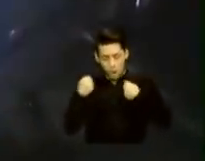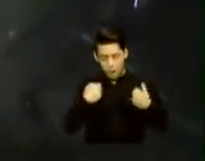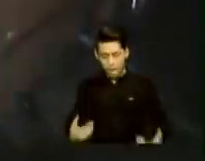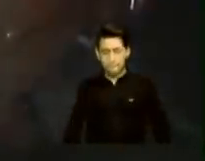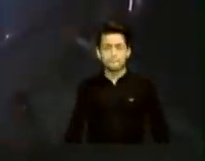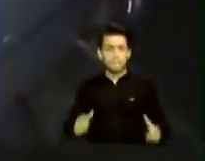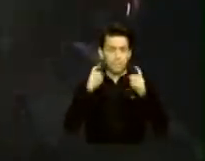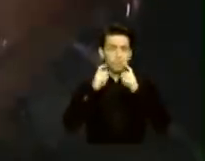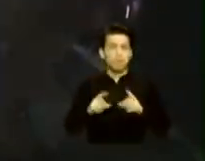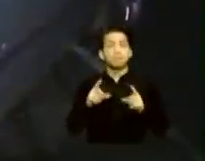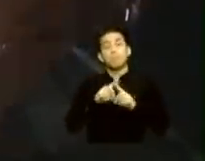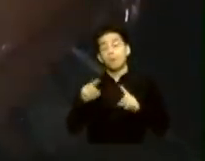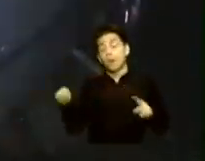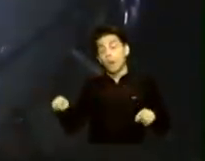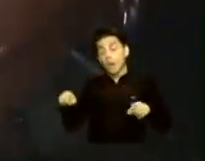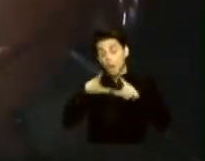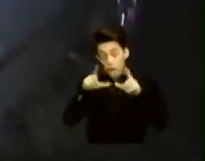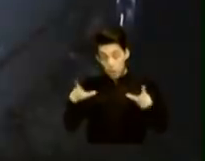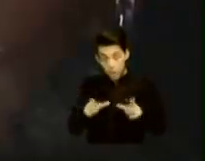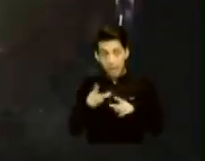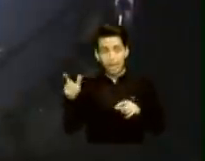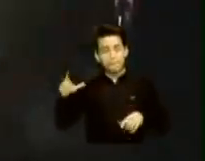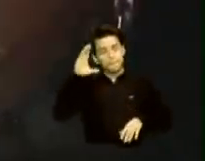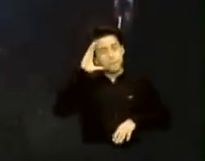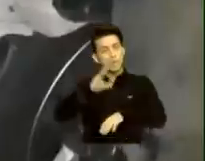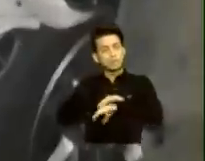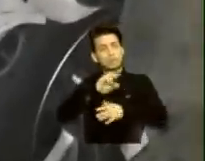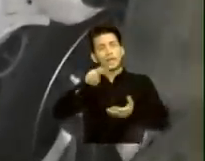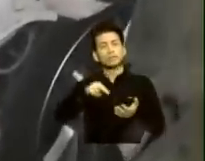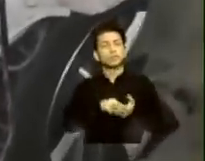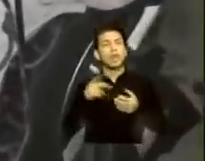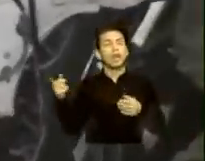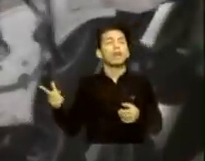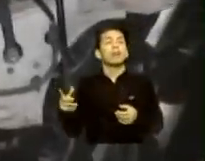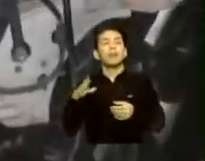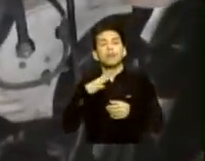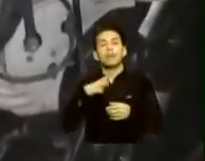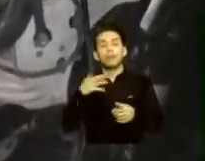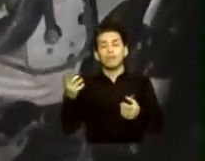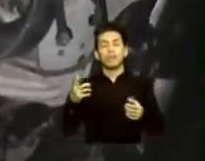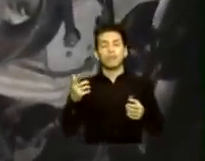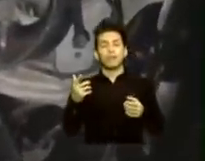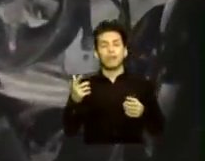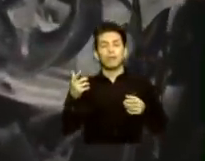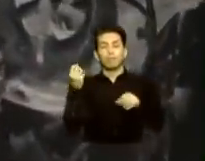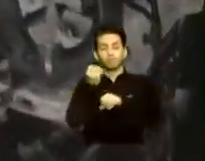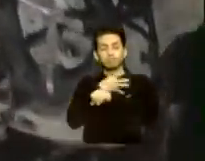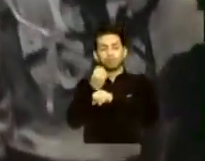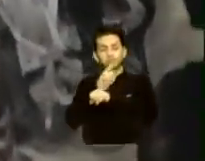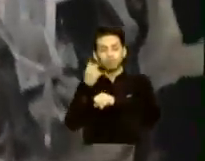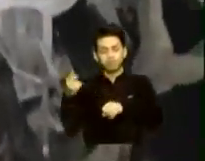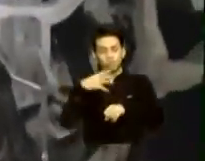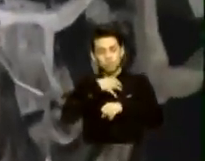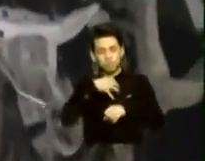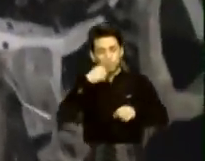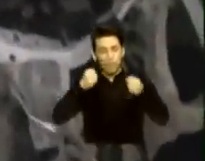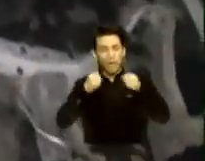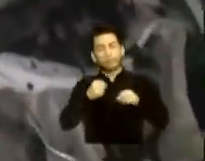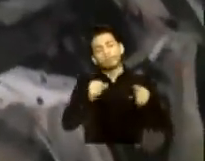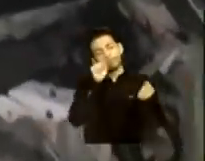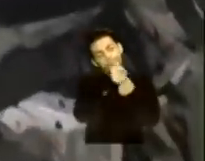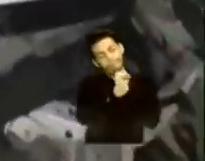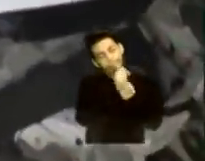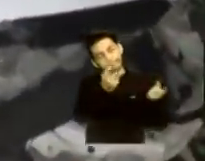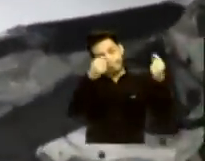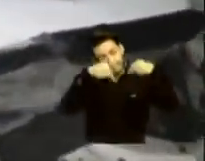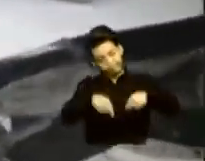lugar del accidente, la Policía Nacional Civil, a bordo de la unidad Zacapa 095, consignó a Ludwin Cantesa Gastume, de